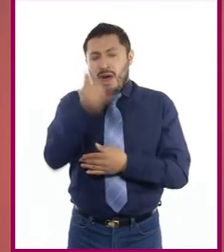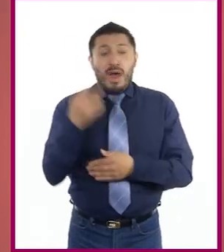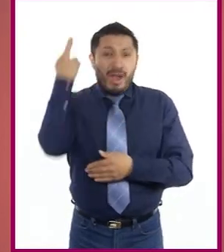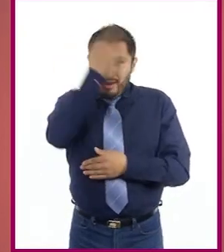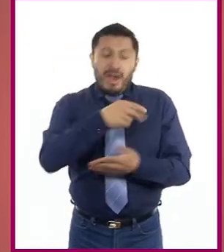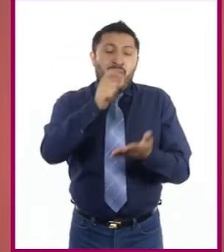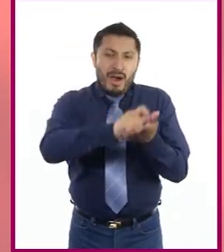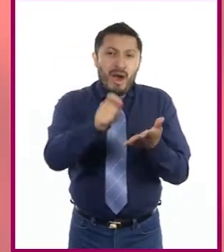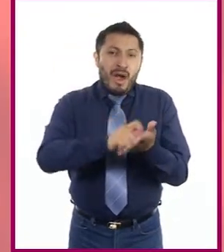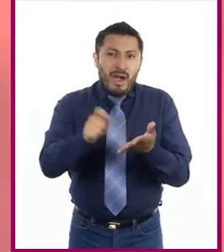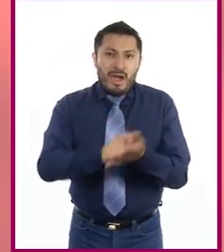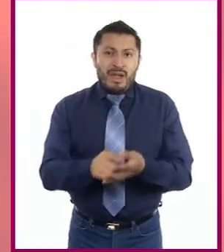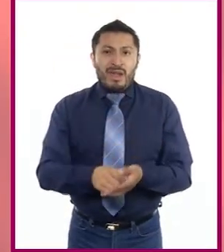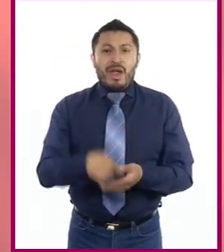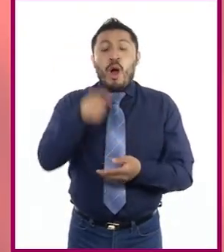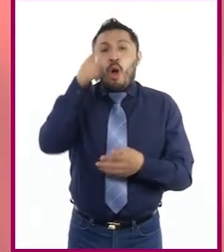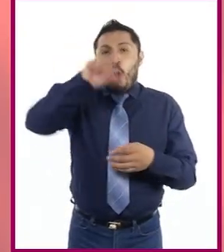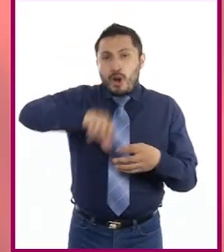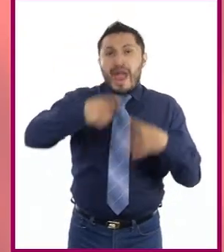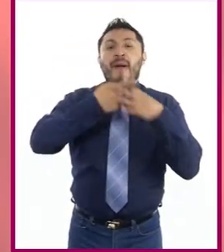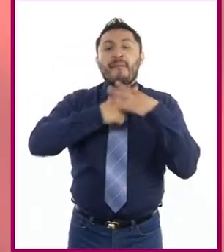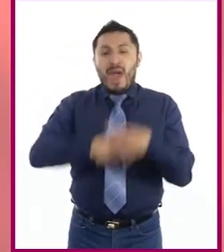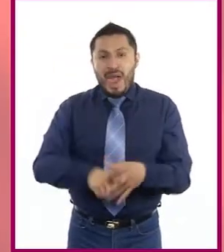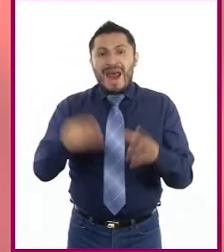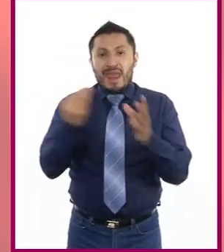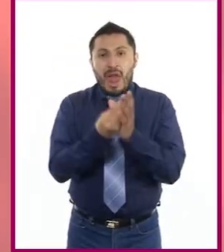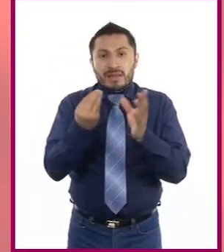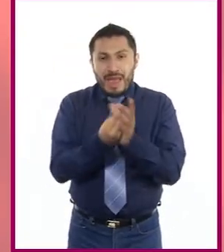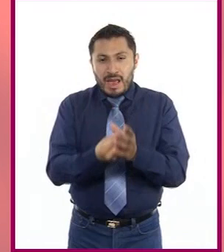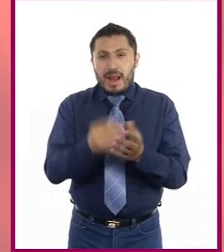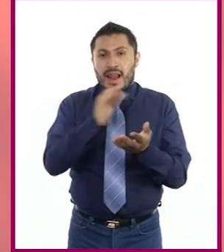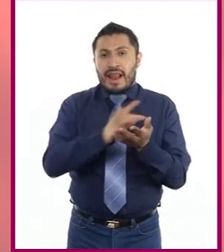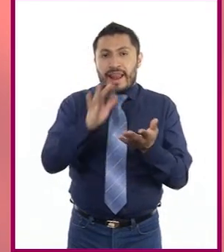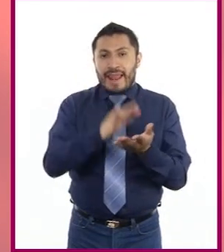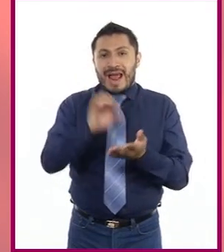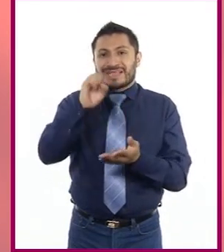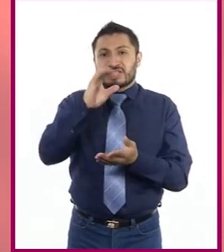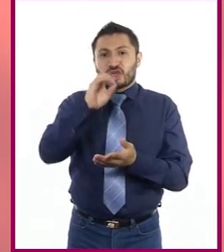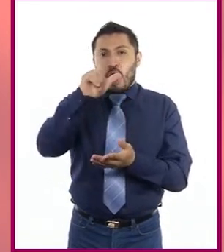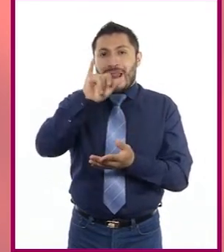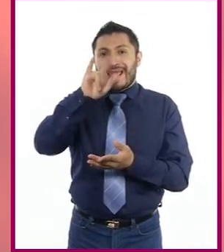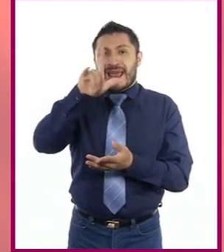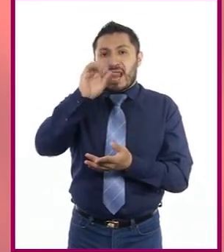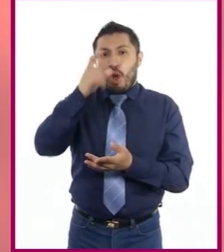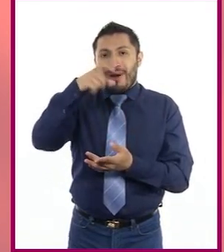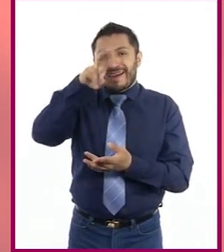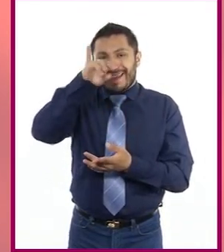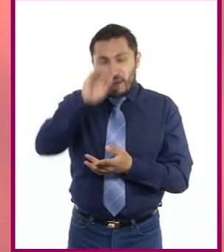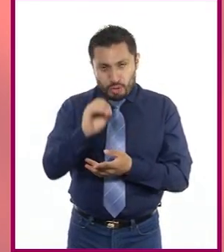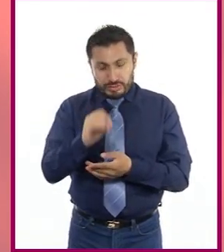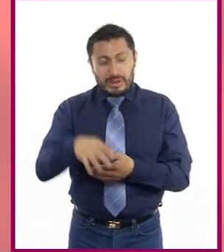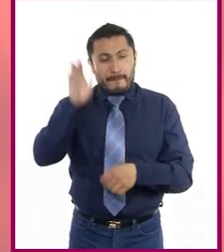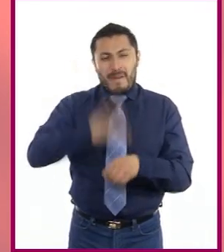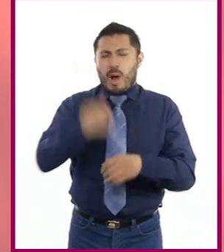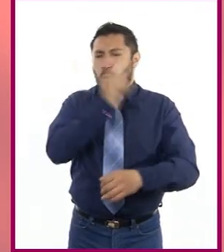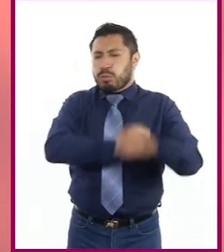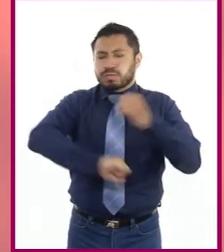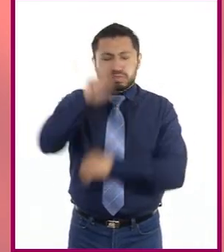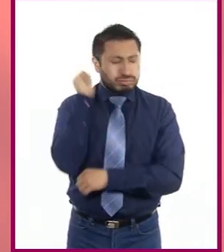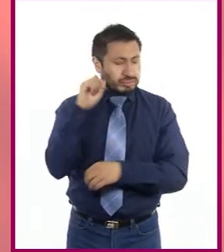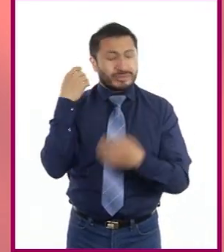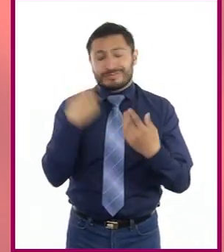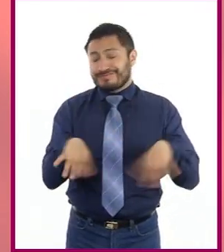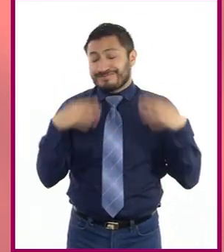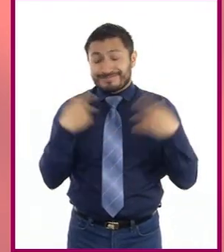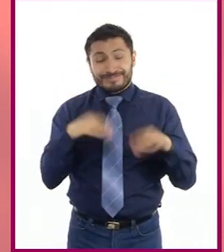sus apuntes. Iniciemos la sesión leyendo el soliloquio de Hamlet, el más famoso de toda la obra de William